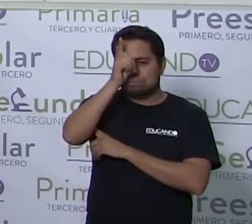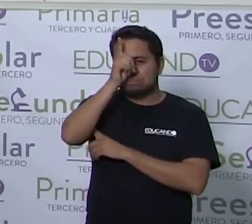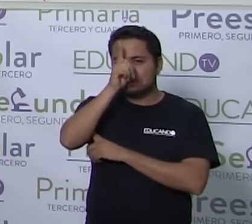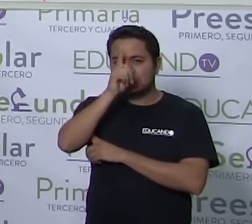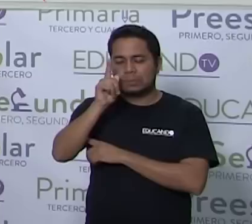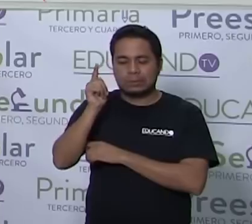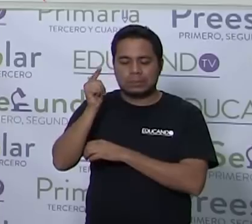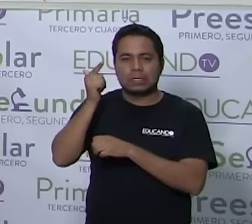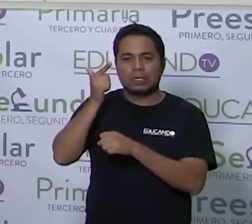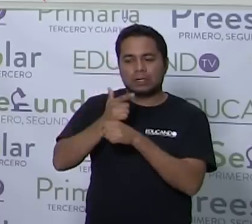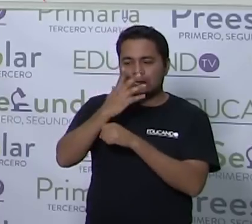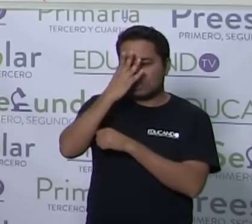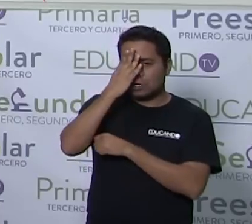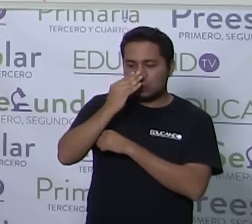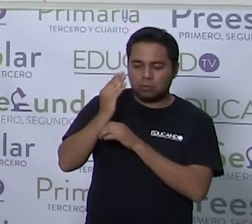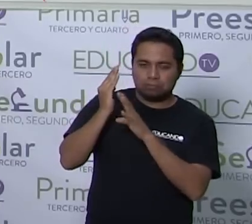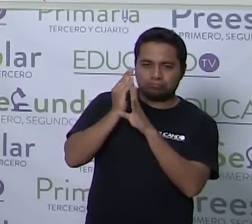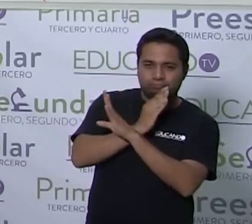Punto.